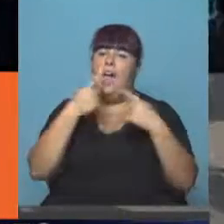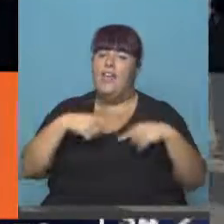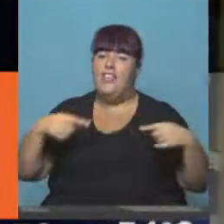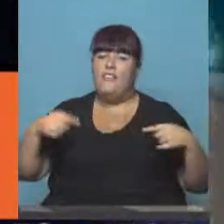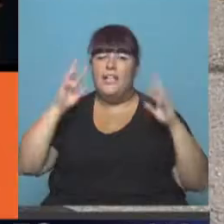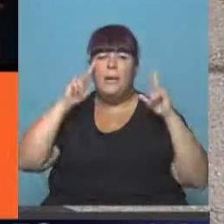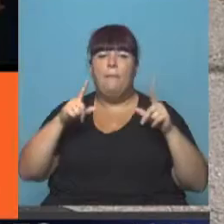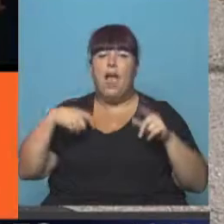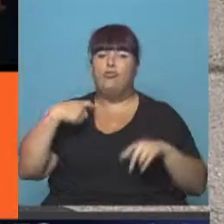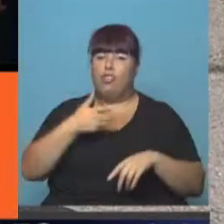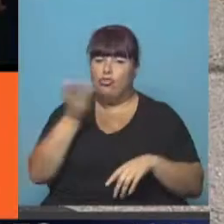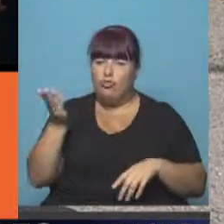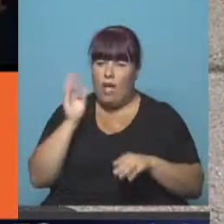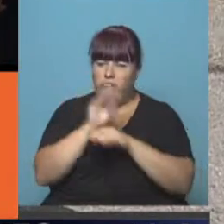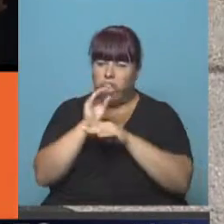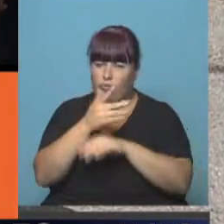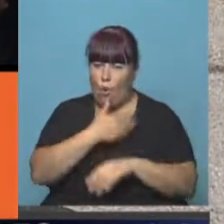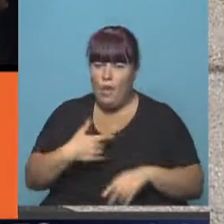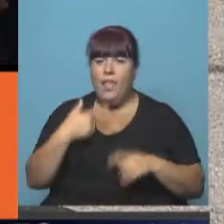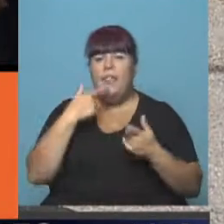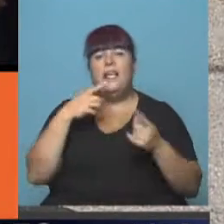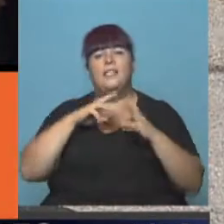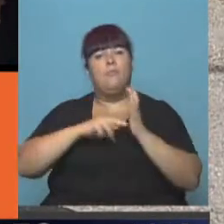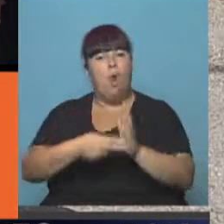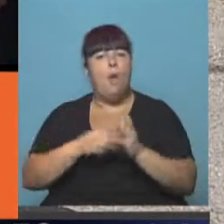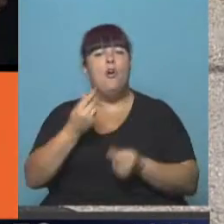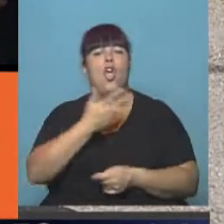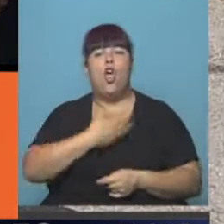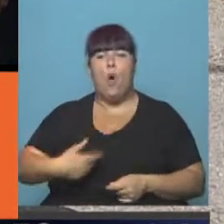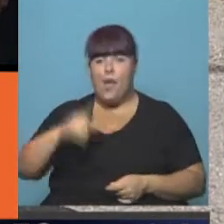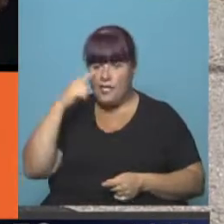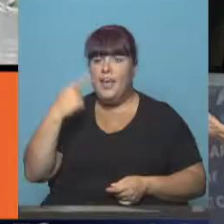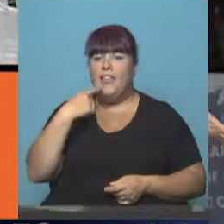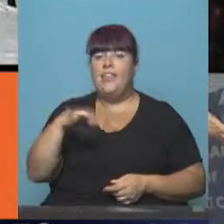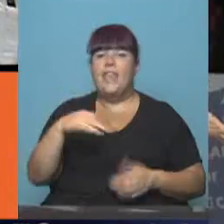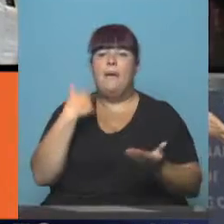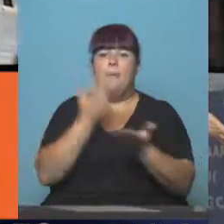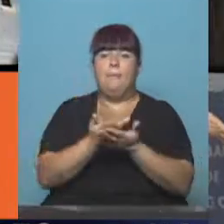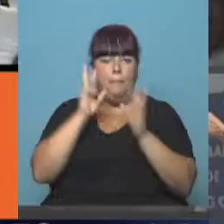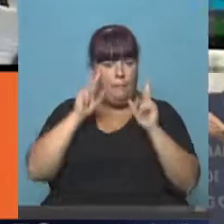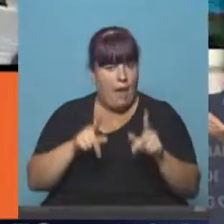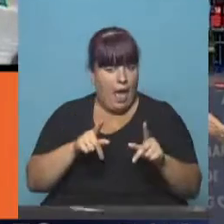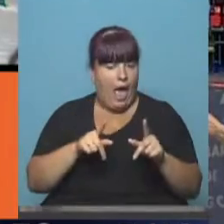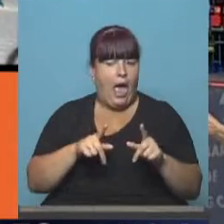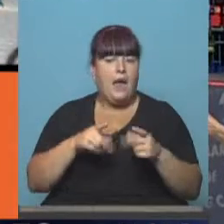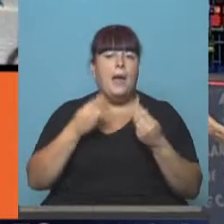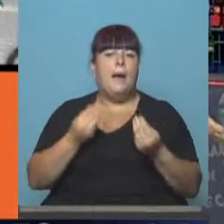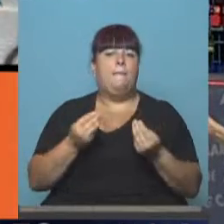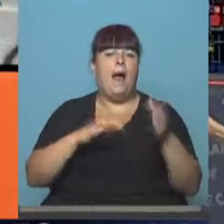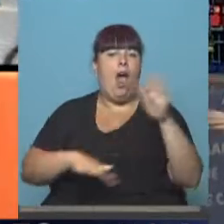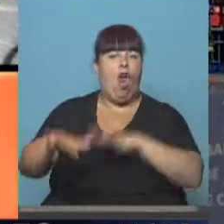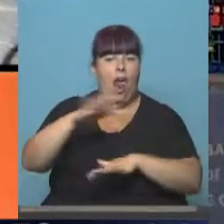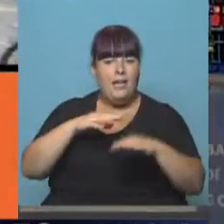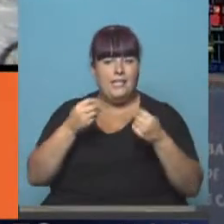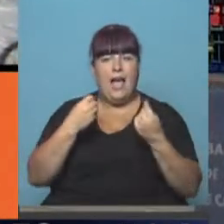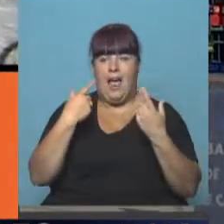de planes sociales donde se ha generado una suerte de polémica porque el gobierno nacional dice que debían presentar un plan, un plan de organizativo